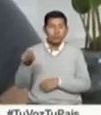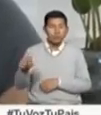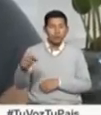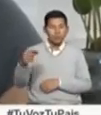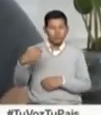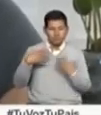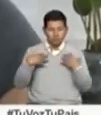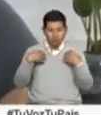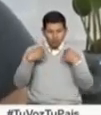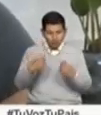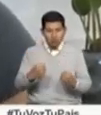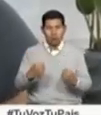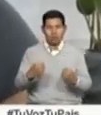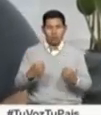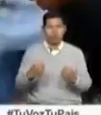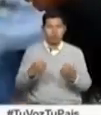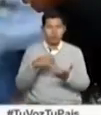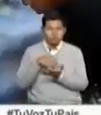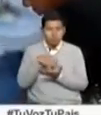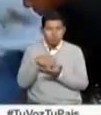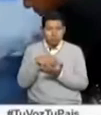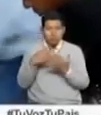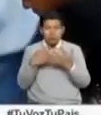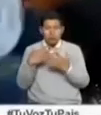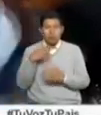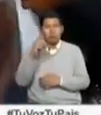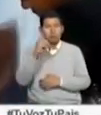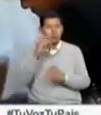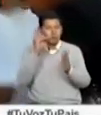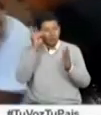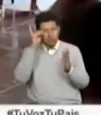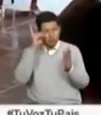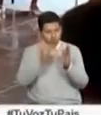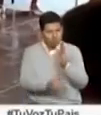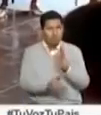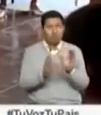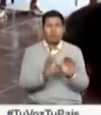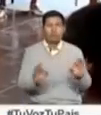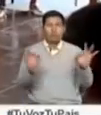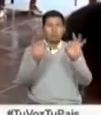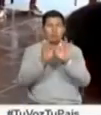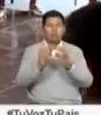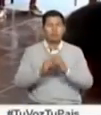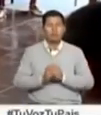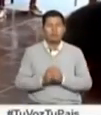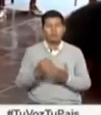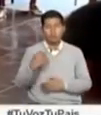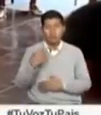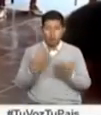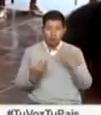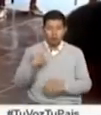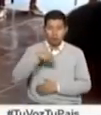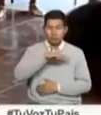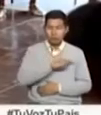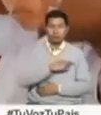ese miedo y puedan denunciar. ¿Pero qué hacer si se conoce de un niño o adolescente víctima de abuso sexual? Lo primero,